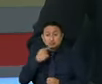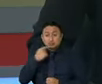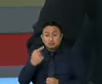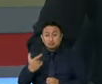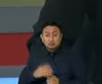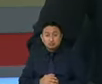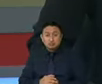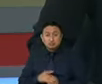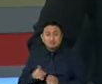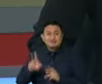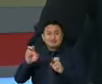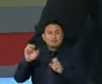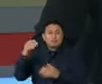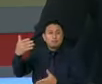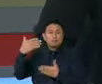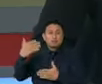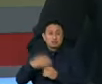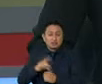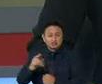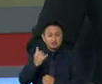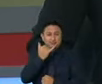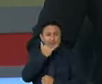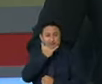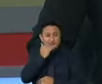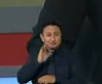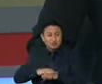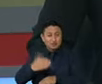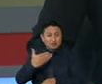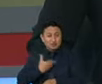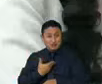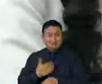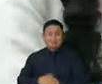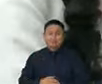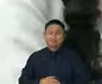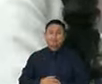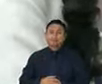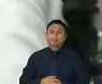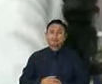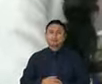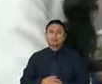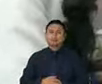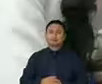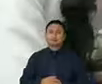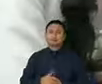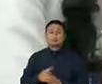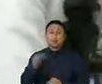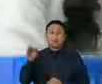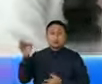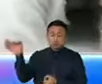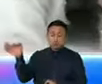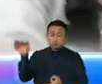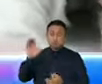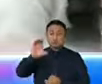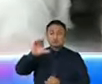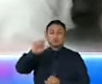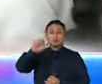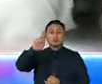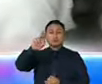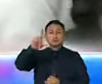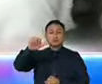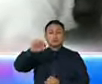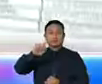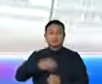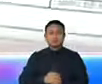de una acción política malintencionada en su contra. Con documentos en mano, Carla Ceballos rechaza